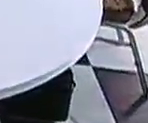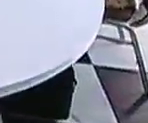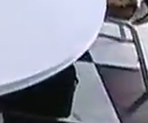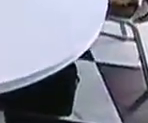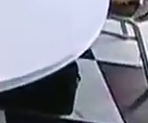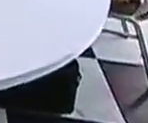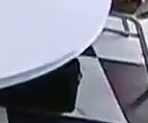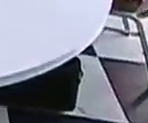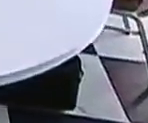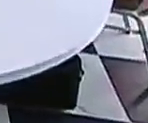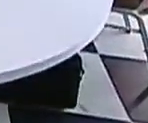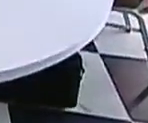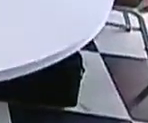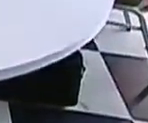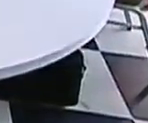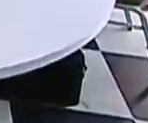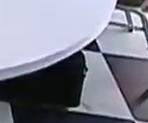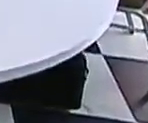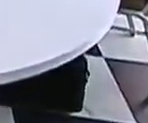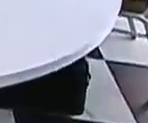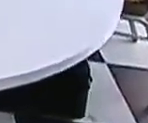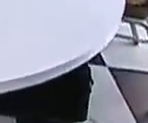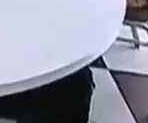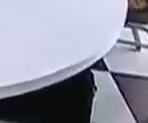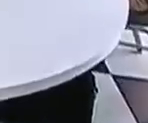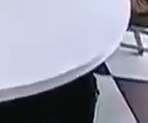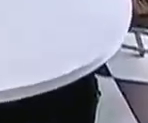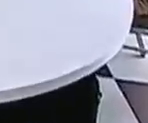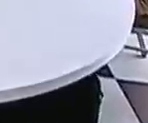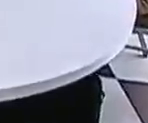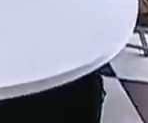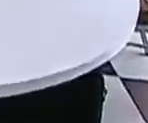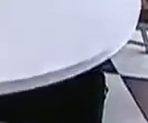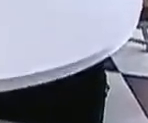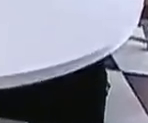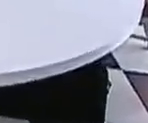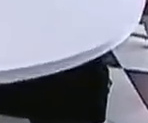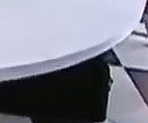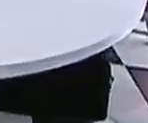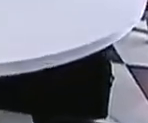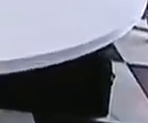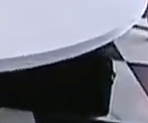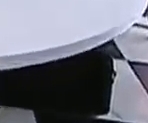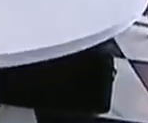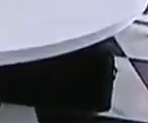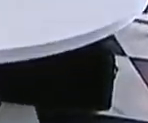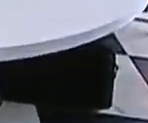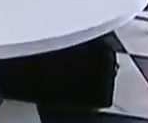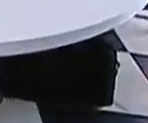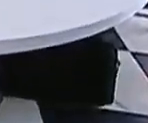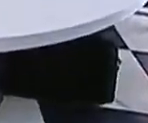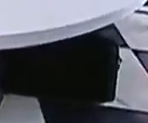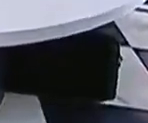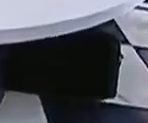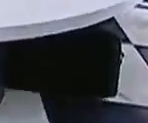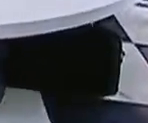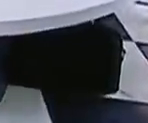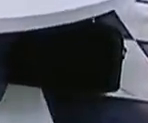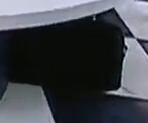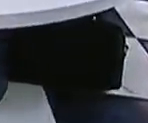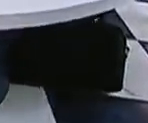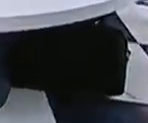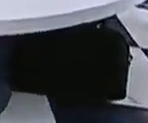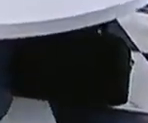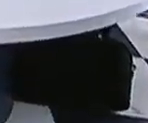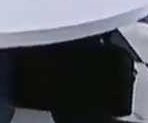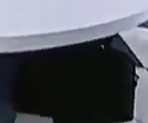belleza para toda la familia de nuestra amada patria. Un saludo a todos los que nos ven